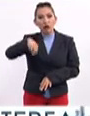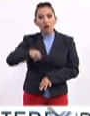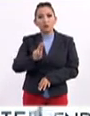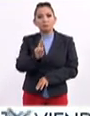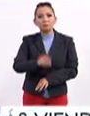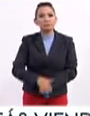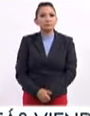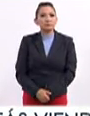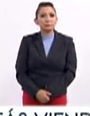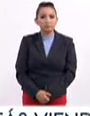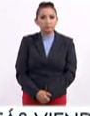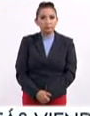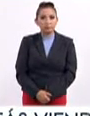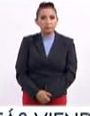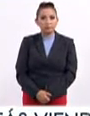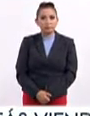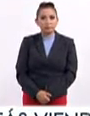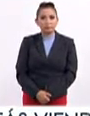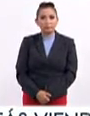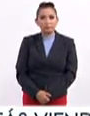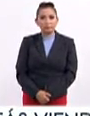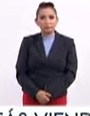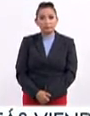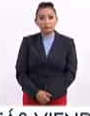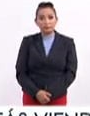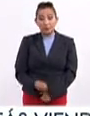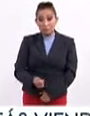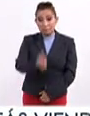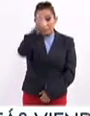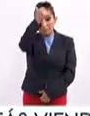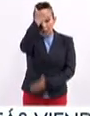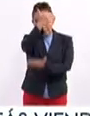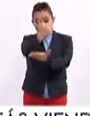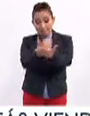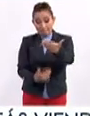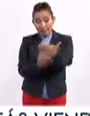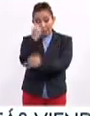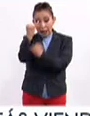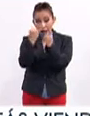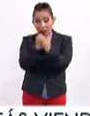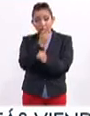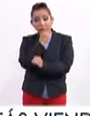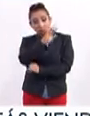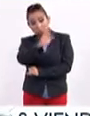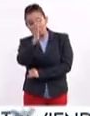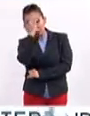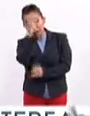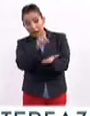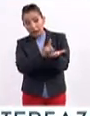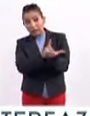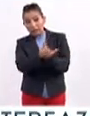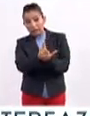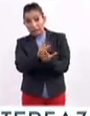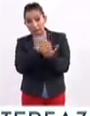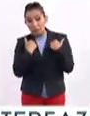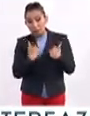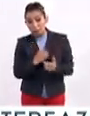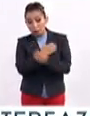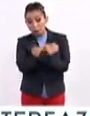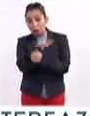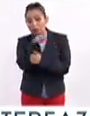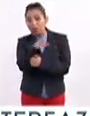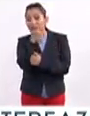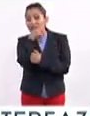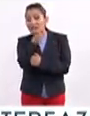Naciones Unidas. El primer instrumento internacional que reconoce la educación como un derecho humano y que plantea